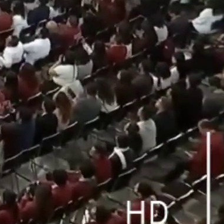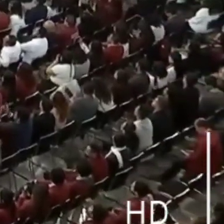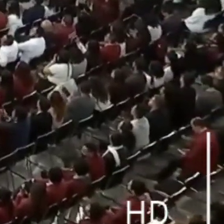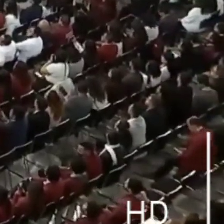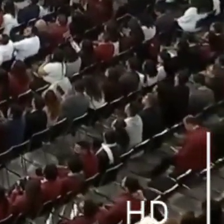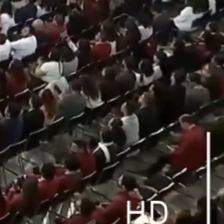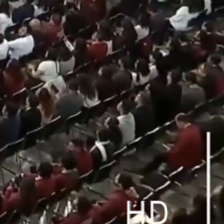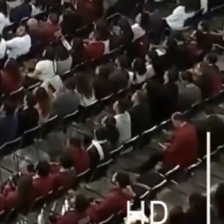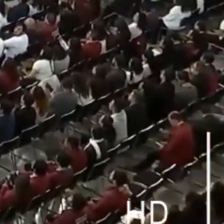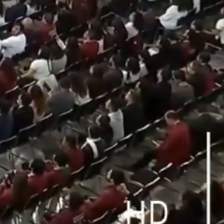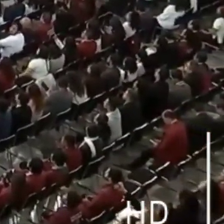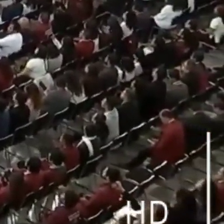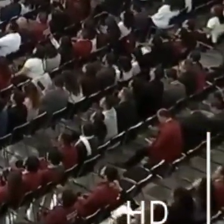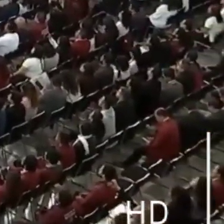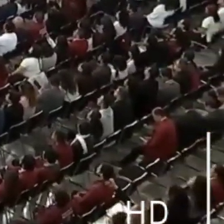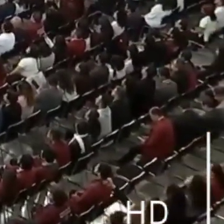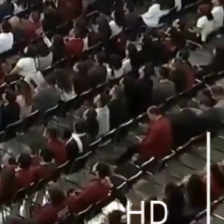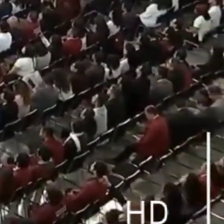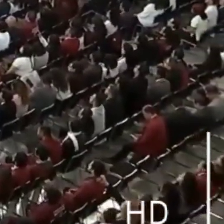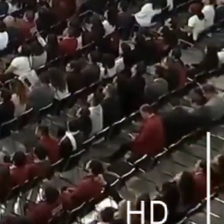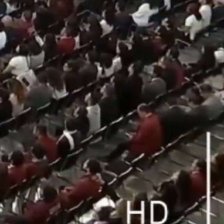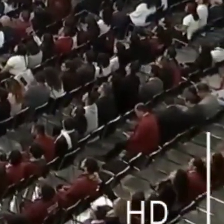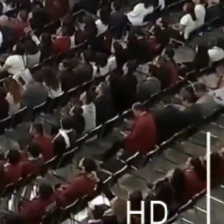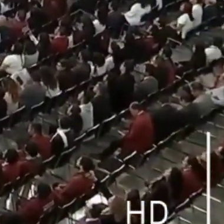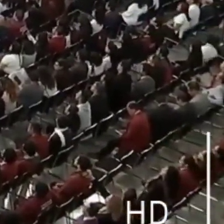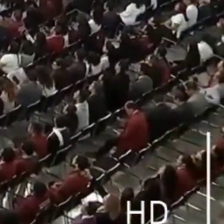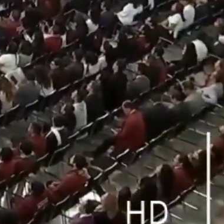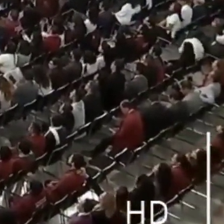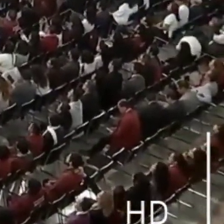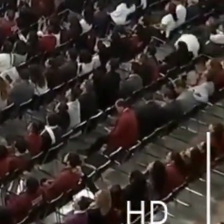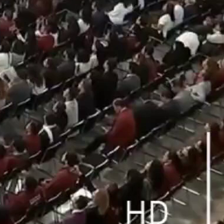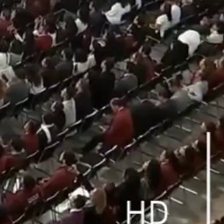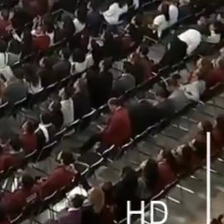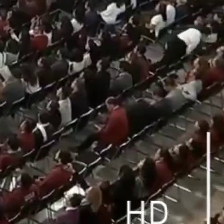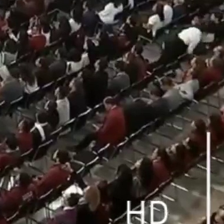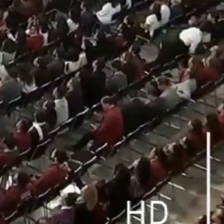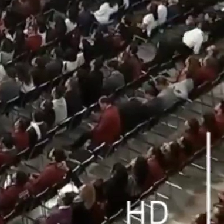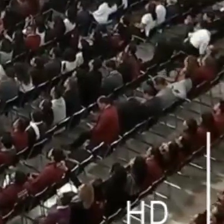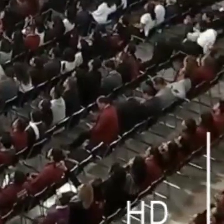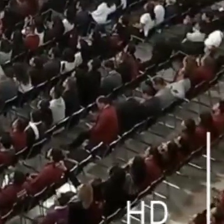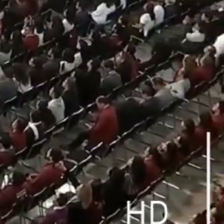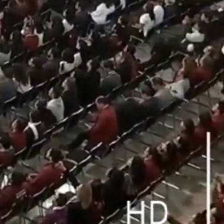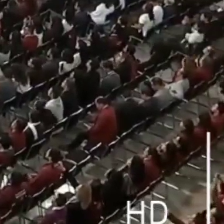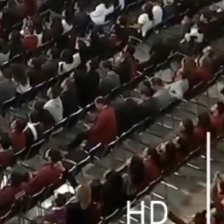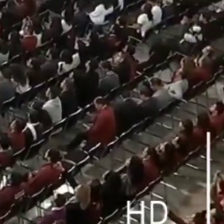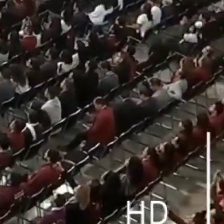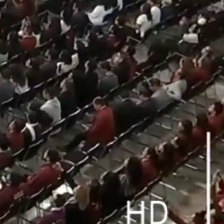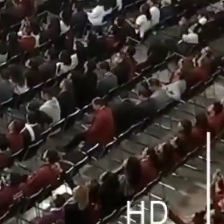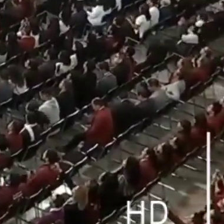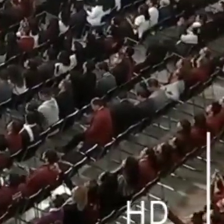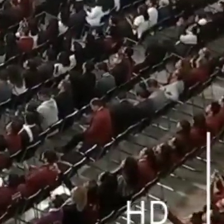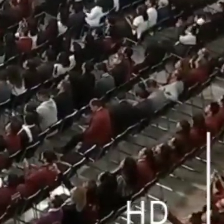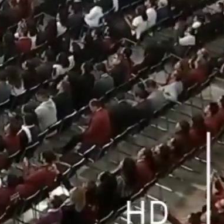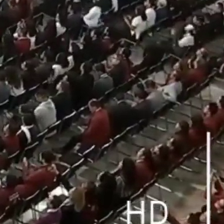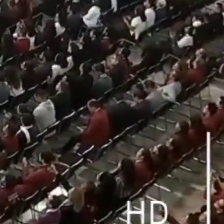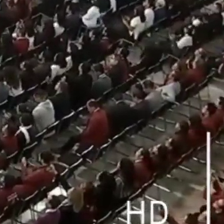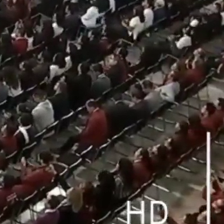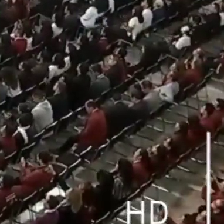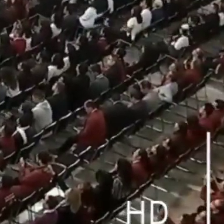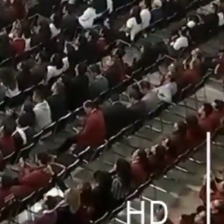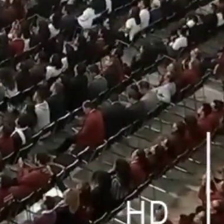escuchemos el mensaje que nos dirige el presidente constitucional de los Estados Unidos Mexicanos,